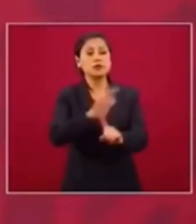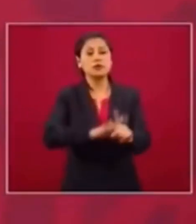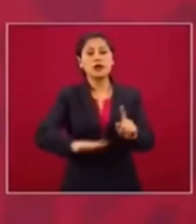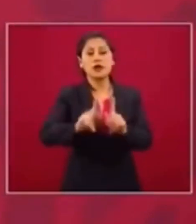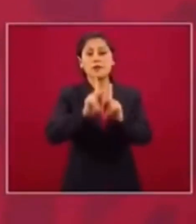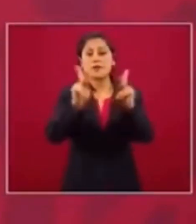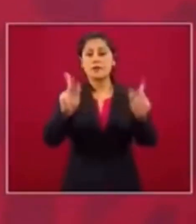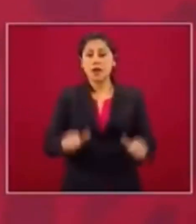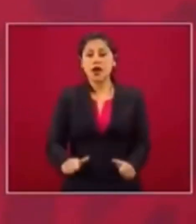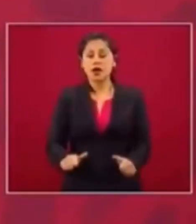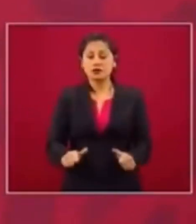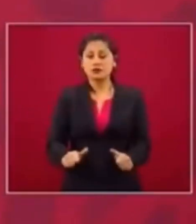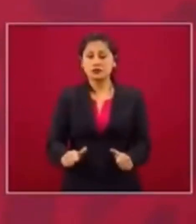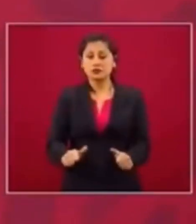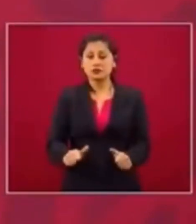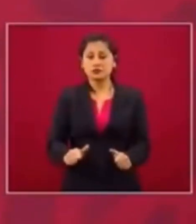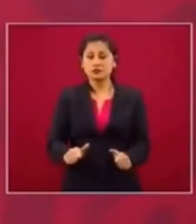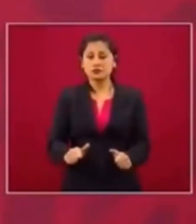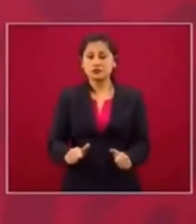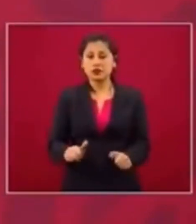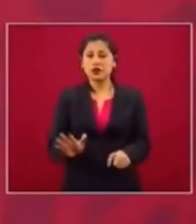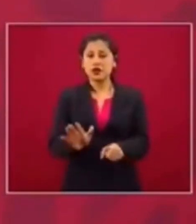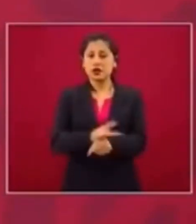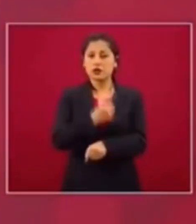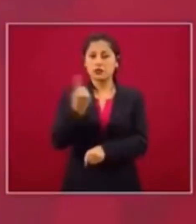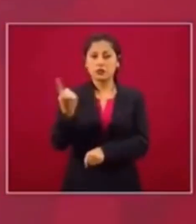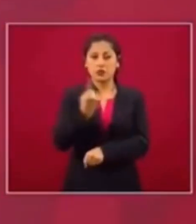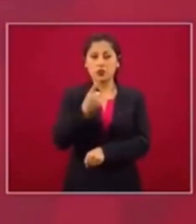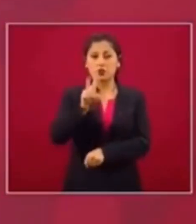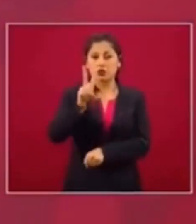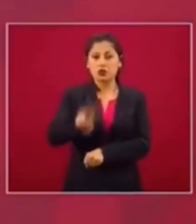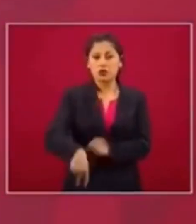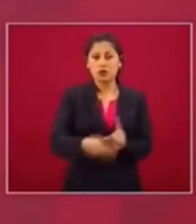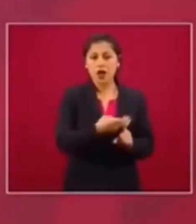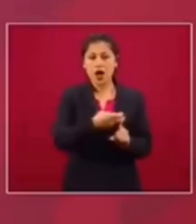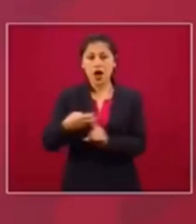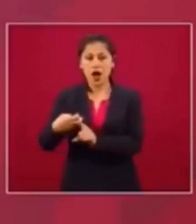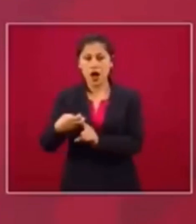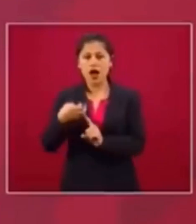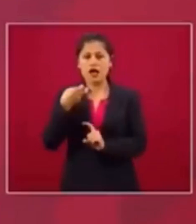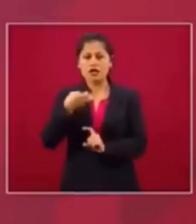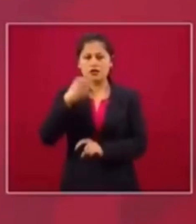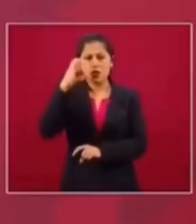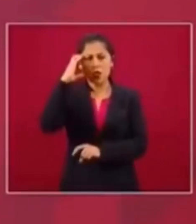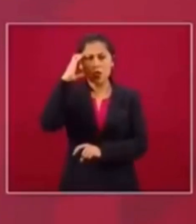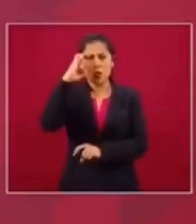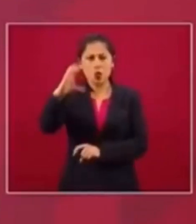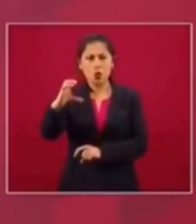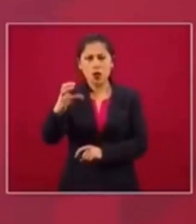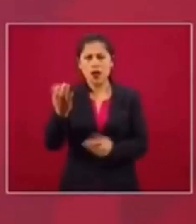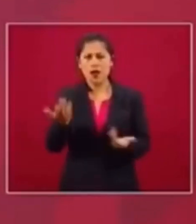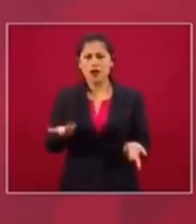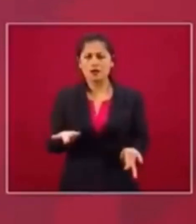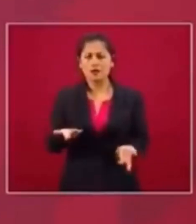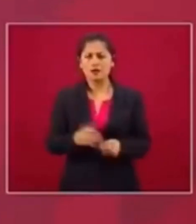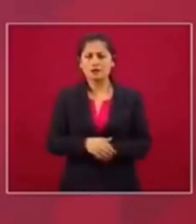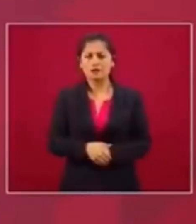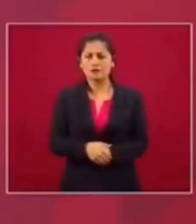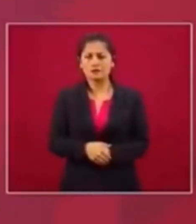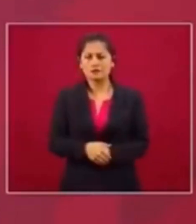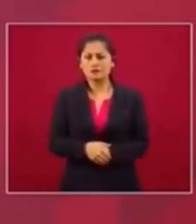una crueldad el perder la libertad o lo que significa un